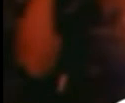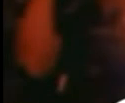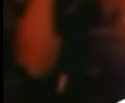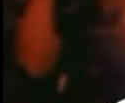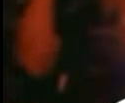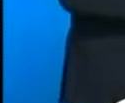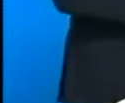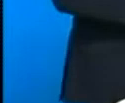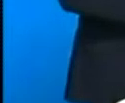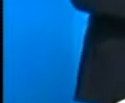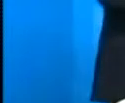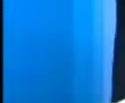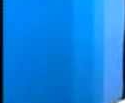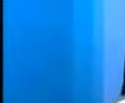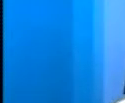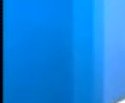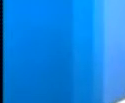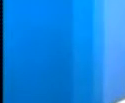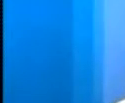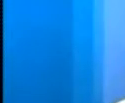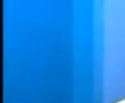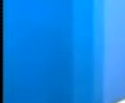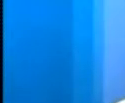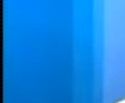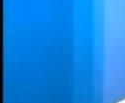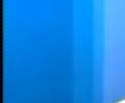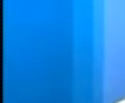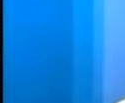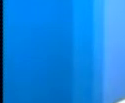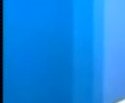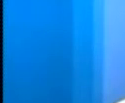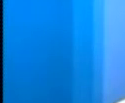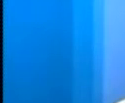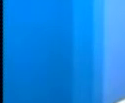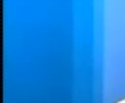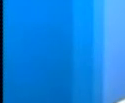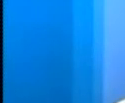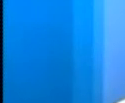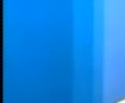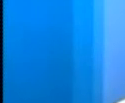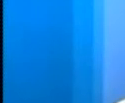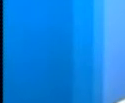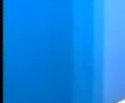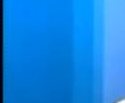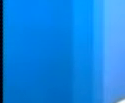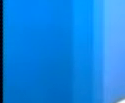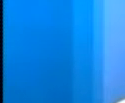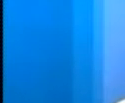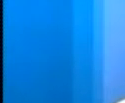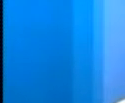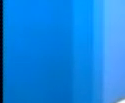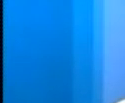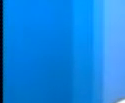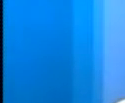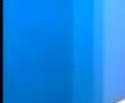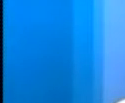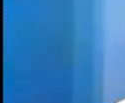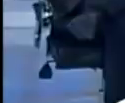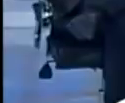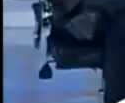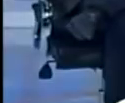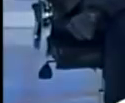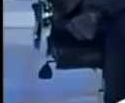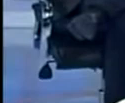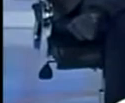esta producción. Sancho, ¿hasta qué edad va a seguir trabajando con sus abdominales? No, tiene 41, es